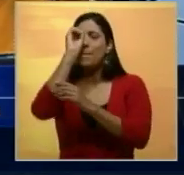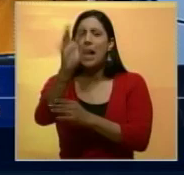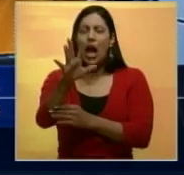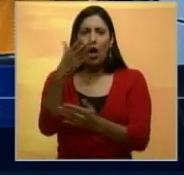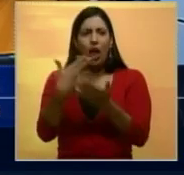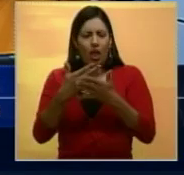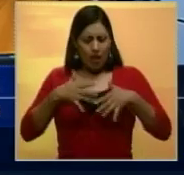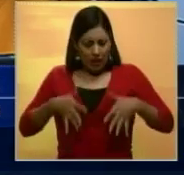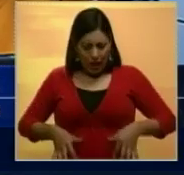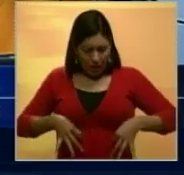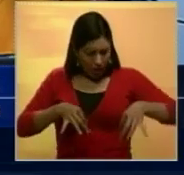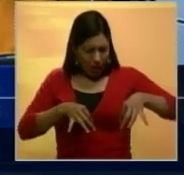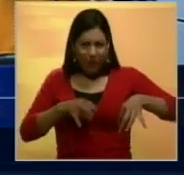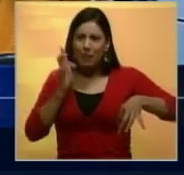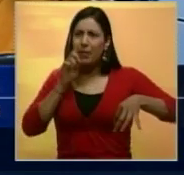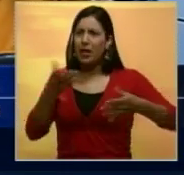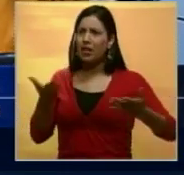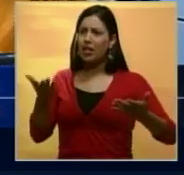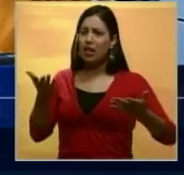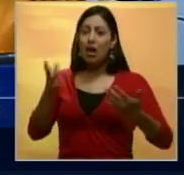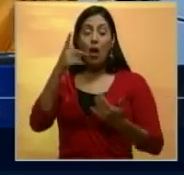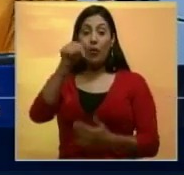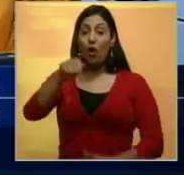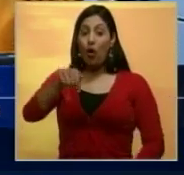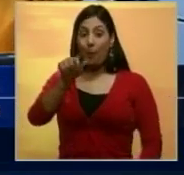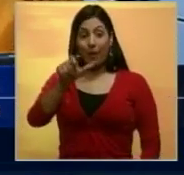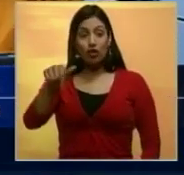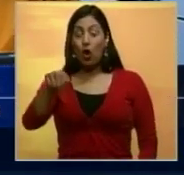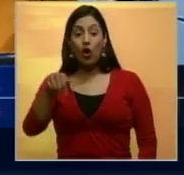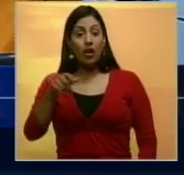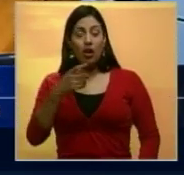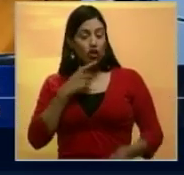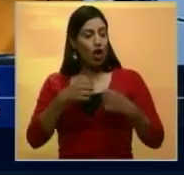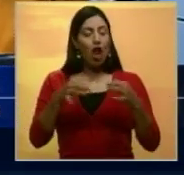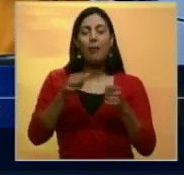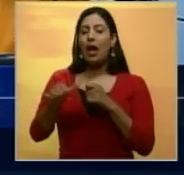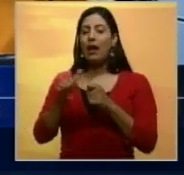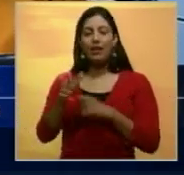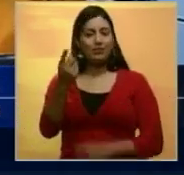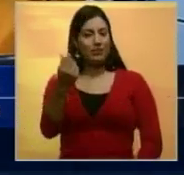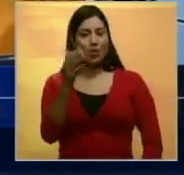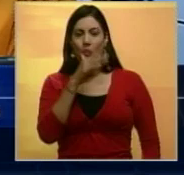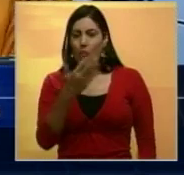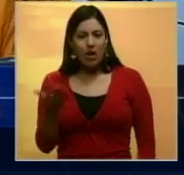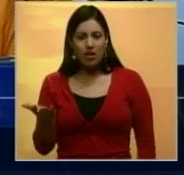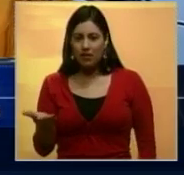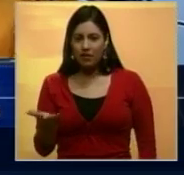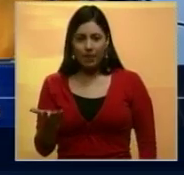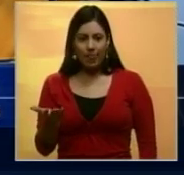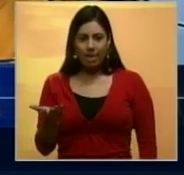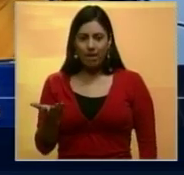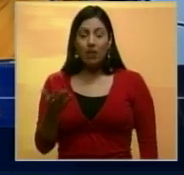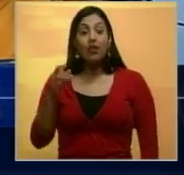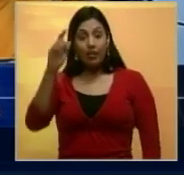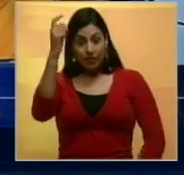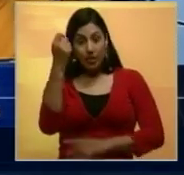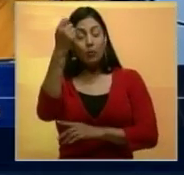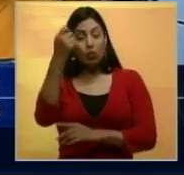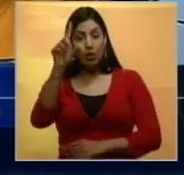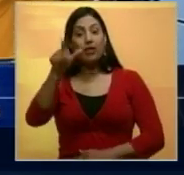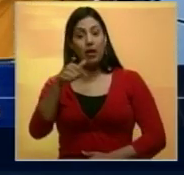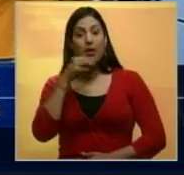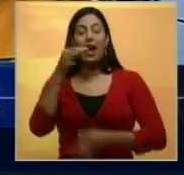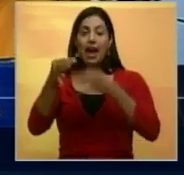en evidencia que era una mentira, pero no es que la gente hoy dispone normalmente del dinero en efectivo, que el diputado Guerra